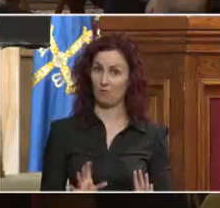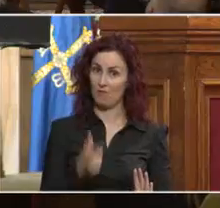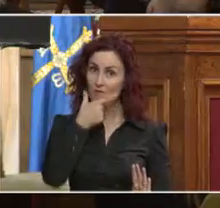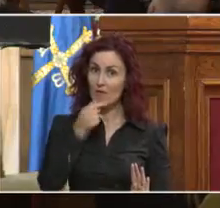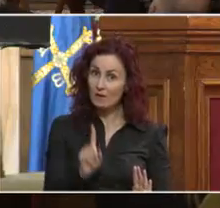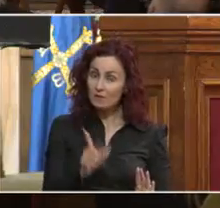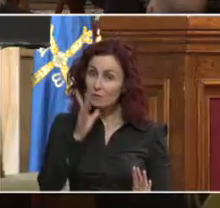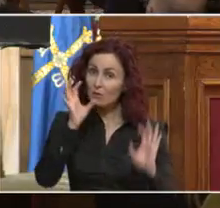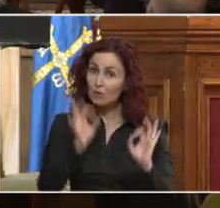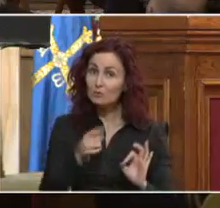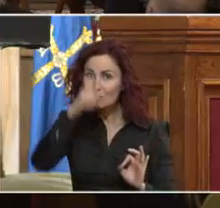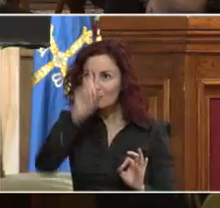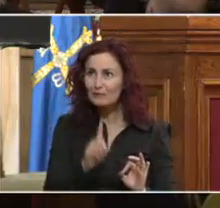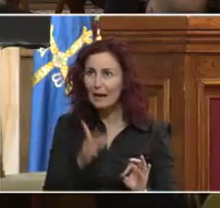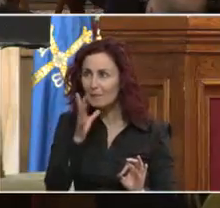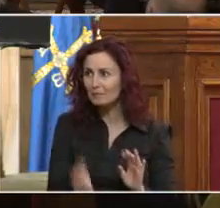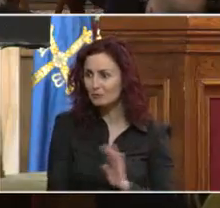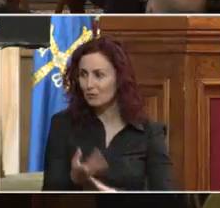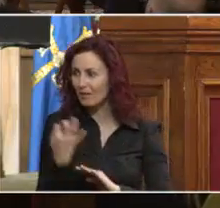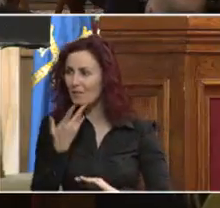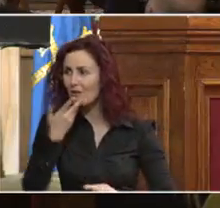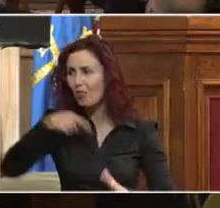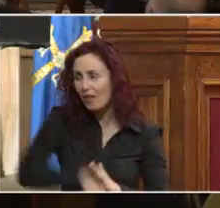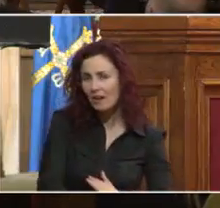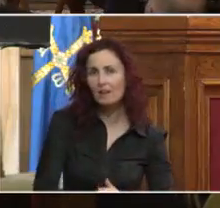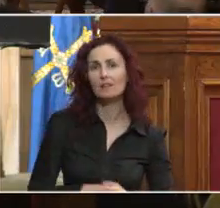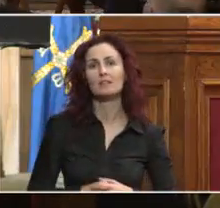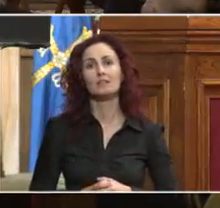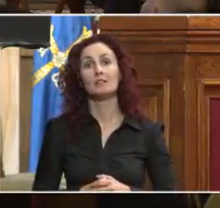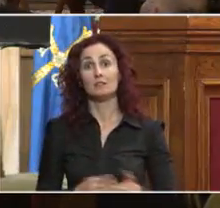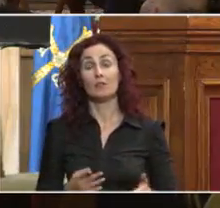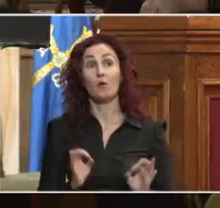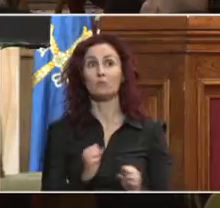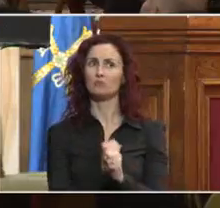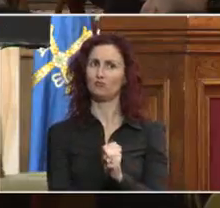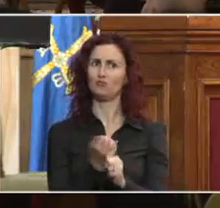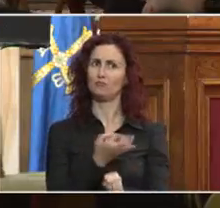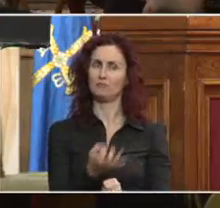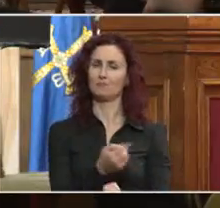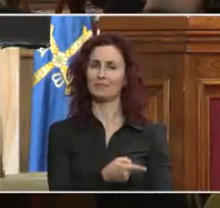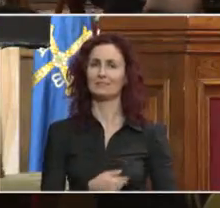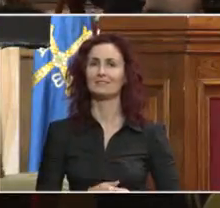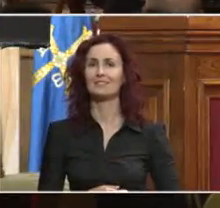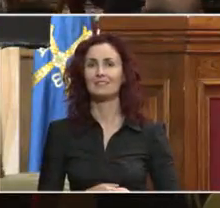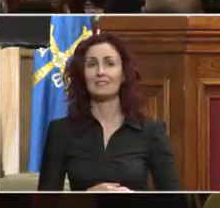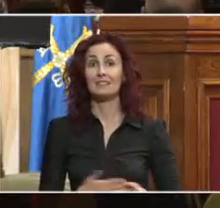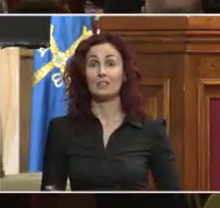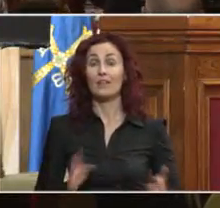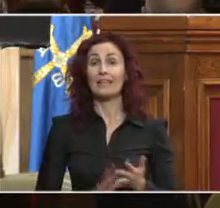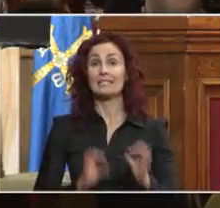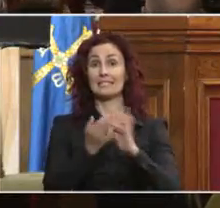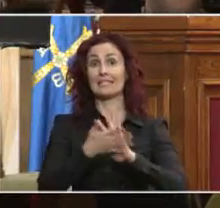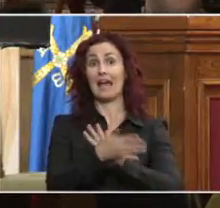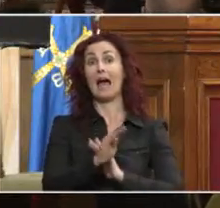género en particular que uno va a atacar, tiene que conocerlo bien. Bueno, es un trabajo fantástico. Y respecto del